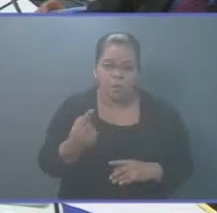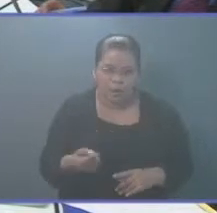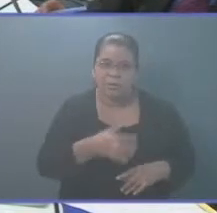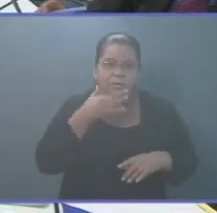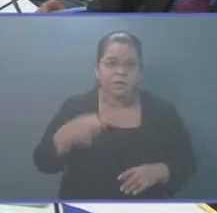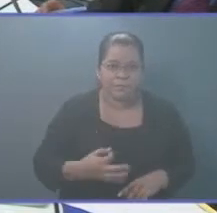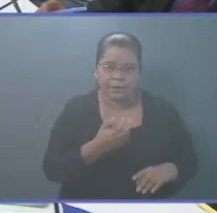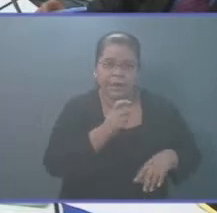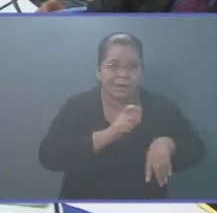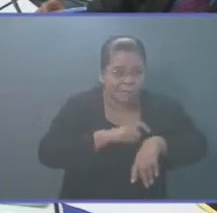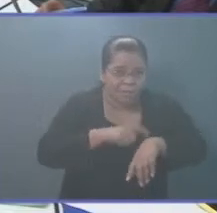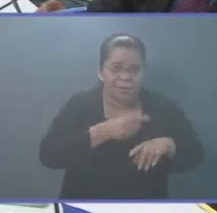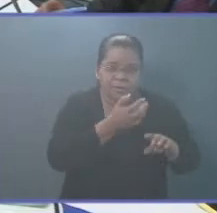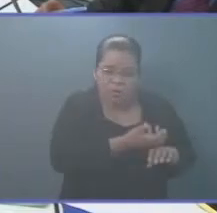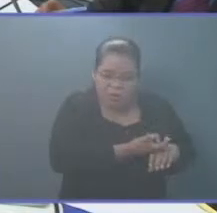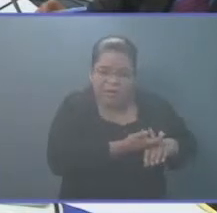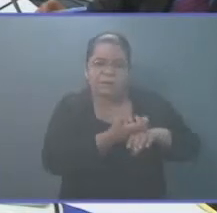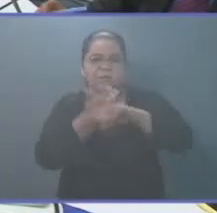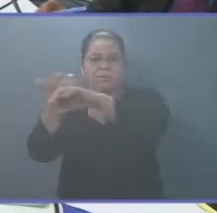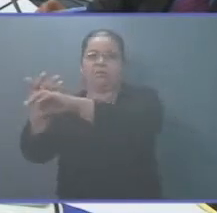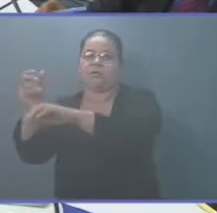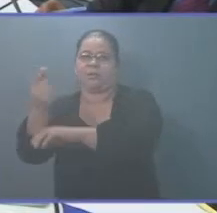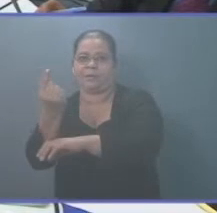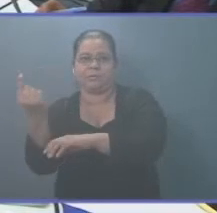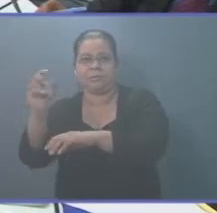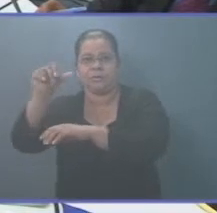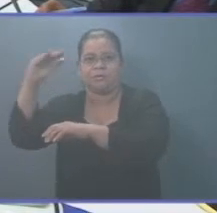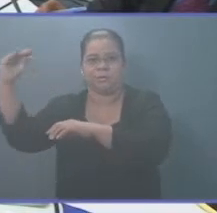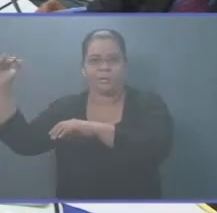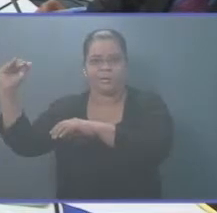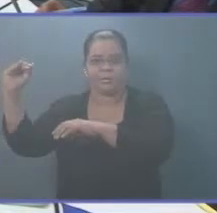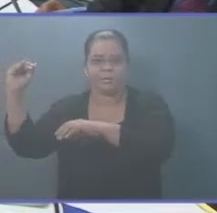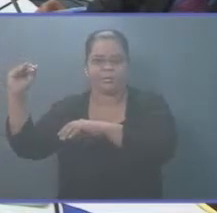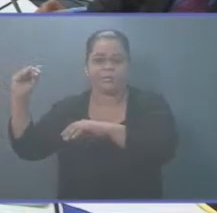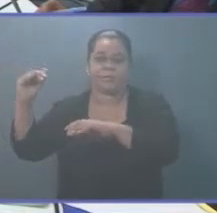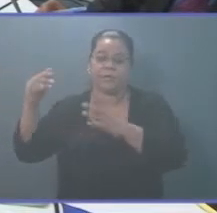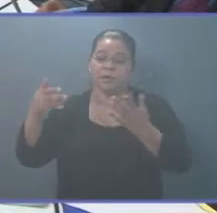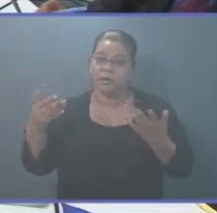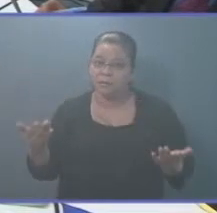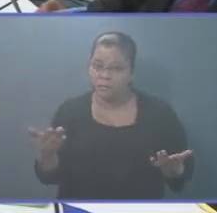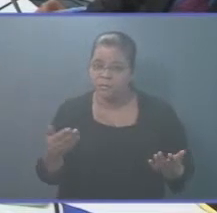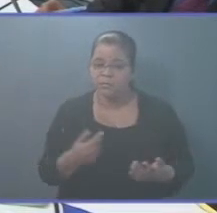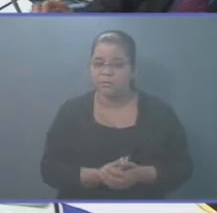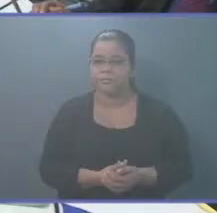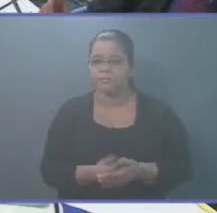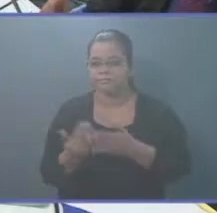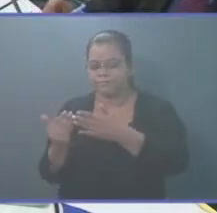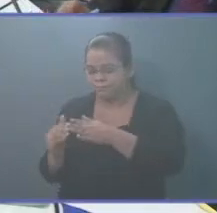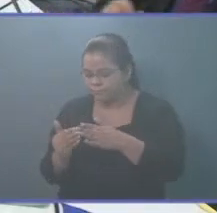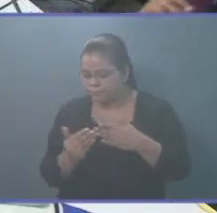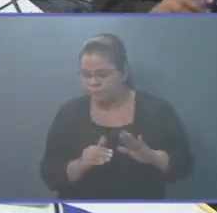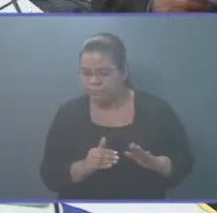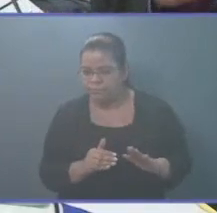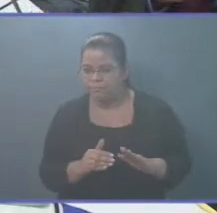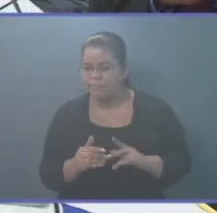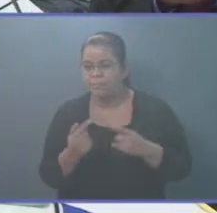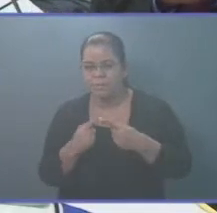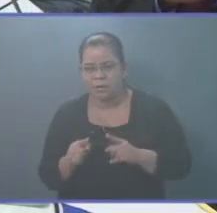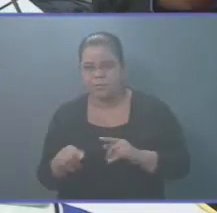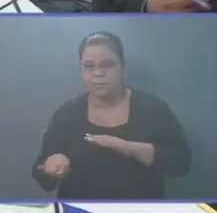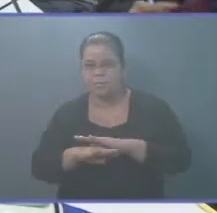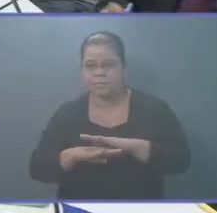La incautación y secuestro podría ir de acuerdo a